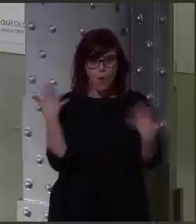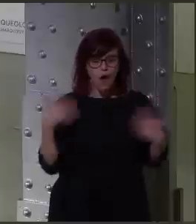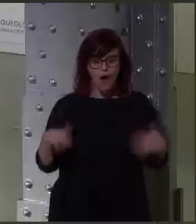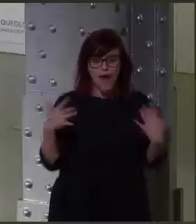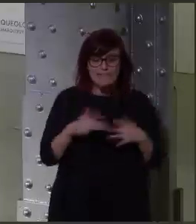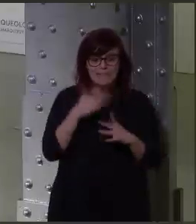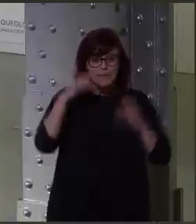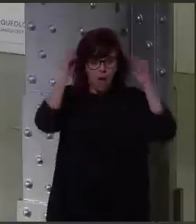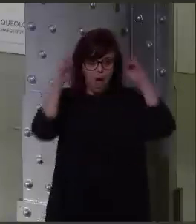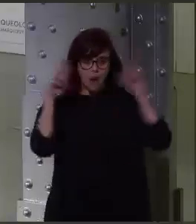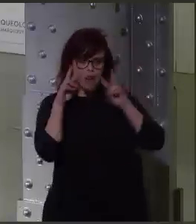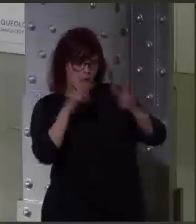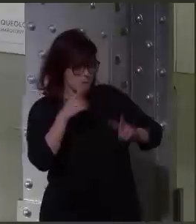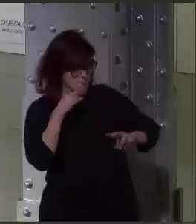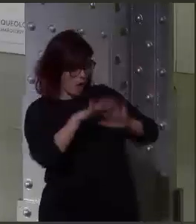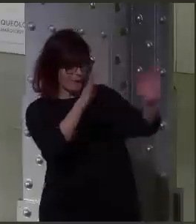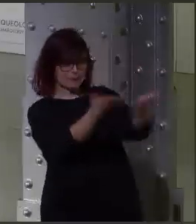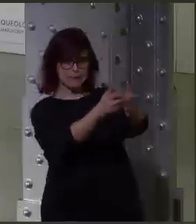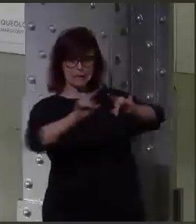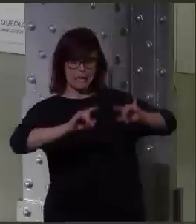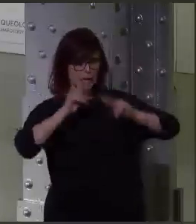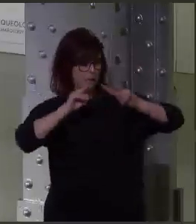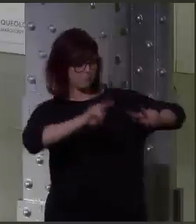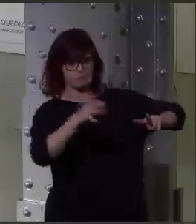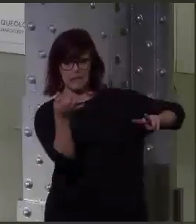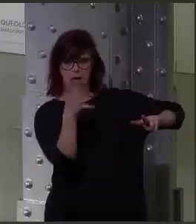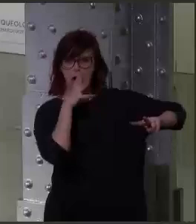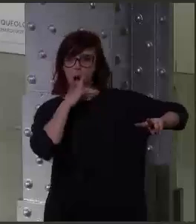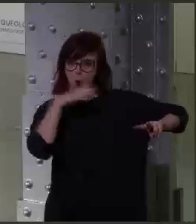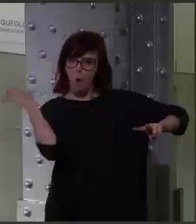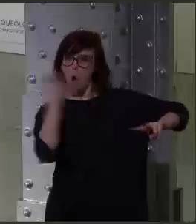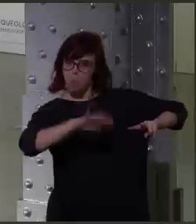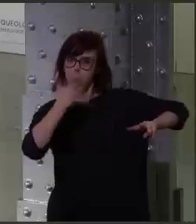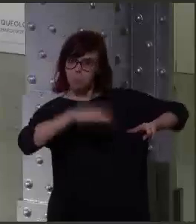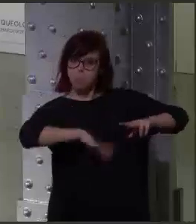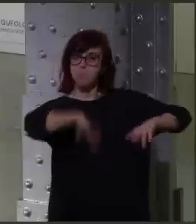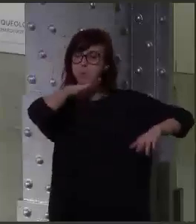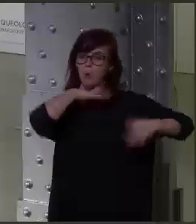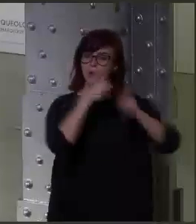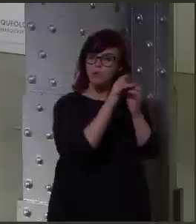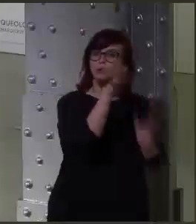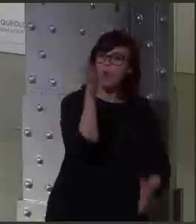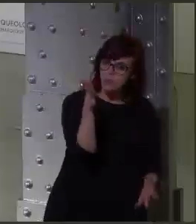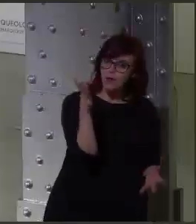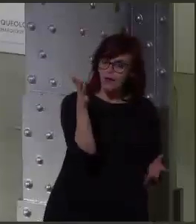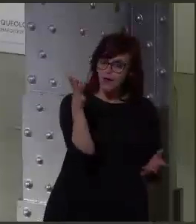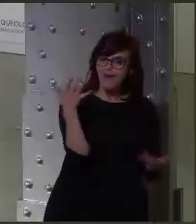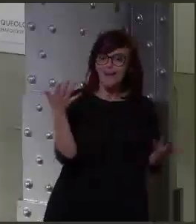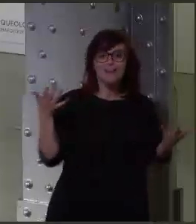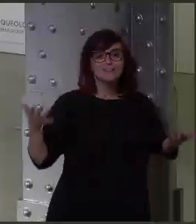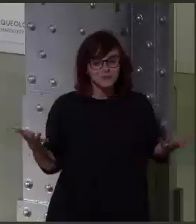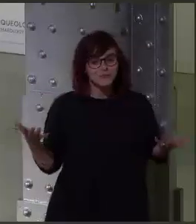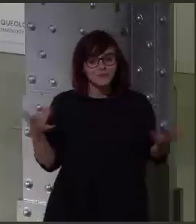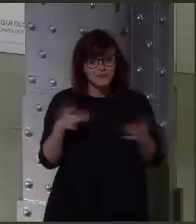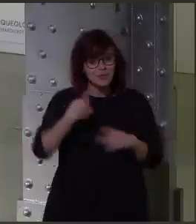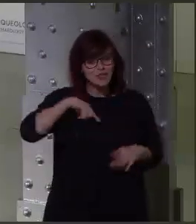un alienígena viese este planeta desde fuera, diría, ¿qué de agua tienen esta gente? ¿Qué suerte tienen? Pero vais a